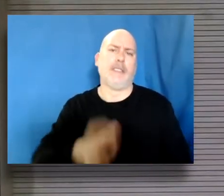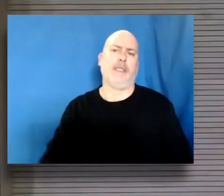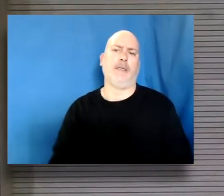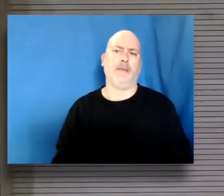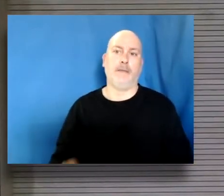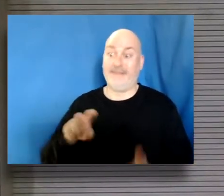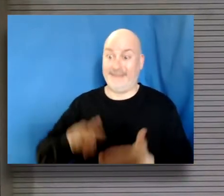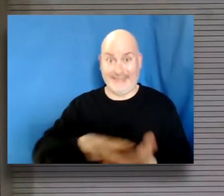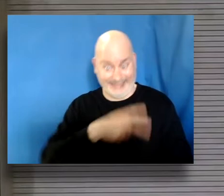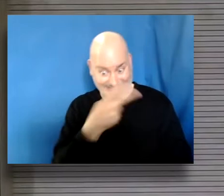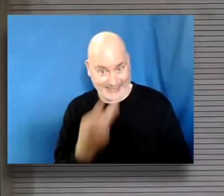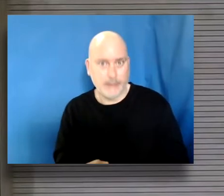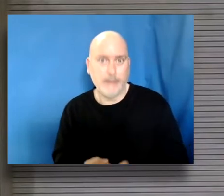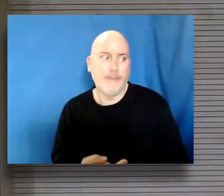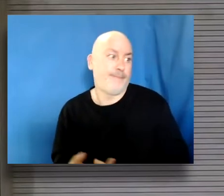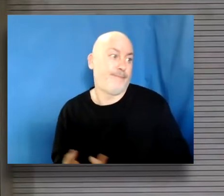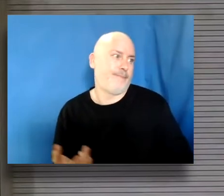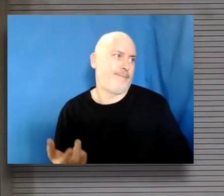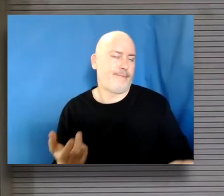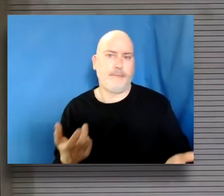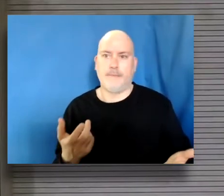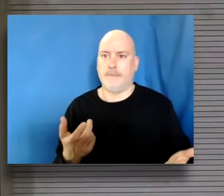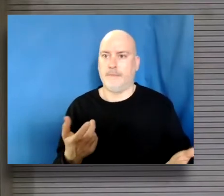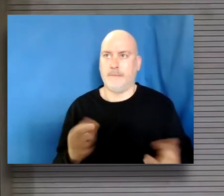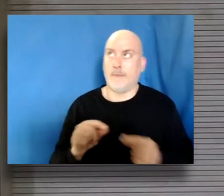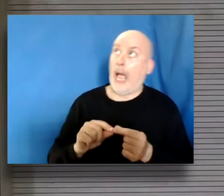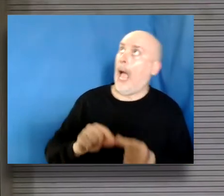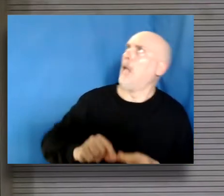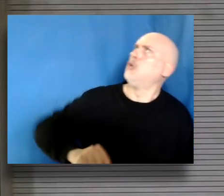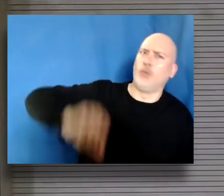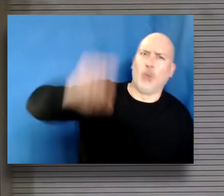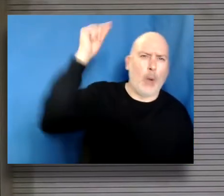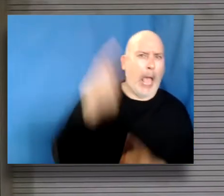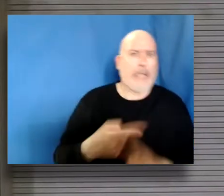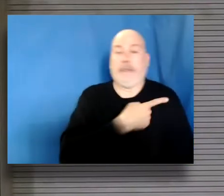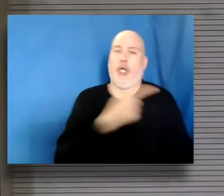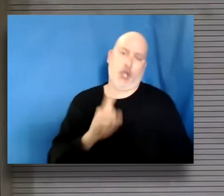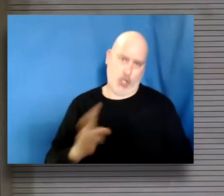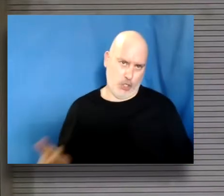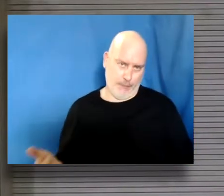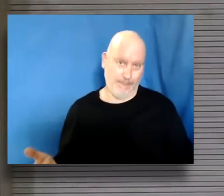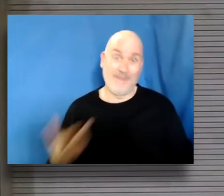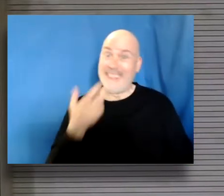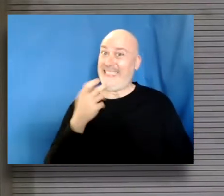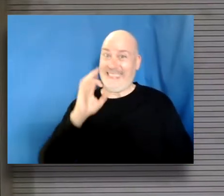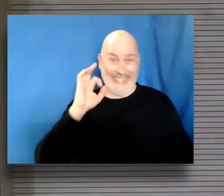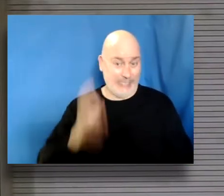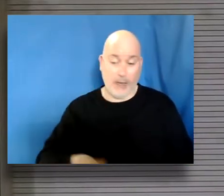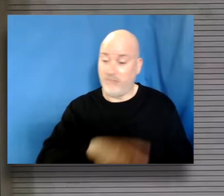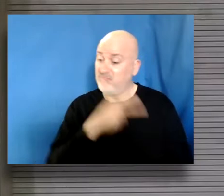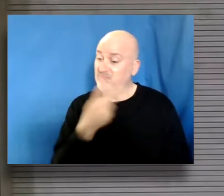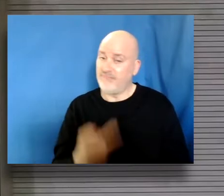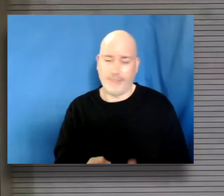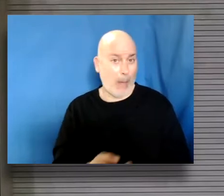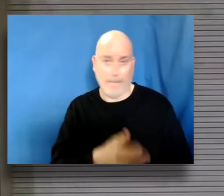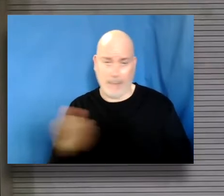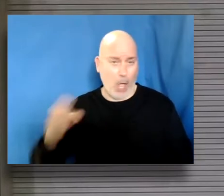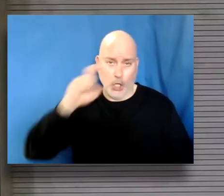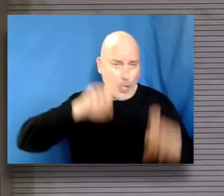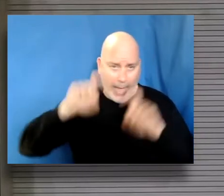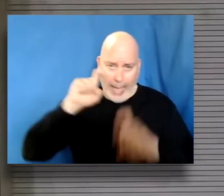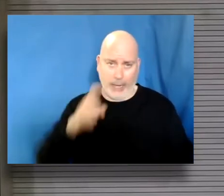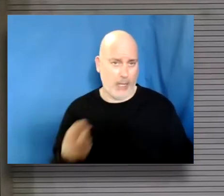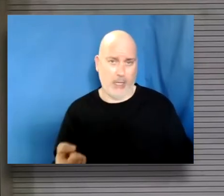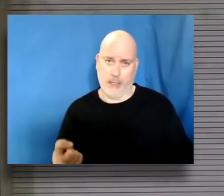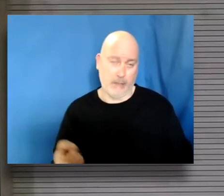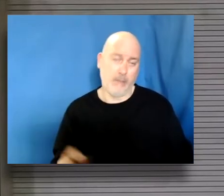haya sido sin una altura exagerada. Pero si el niño se cae, lo primero que va a hacer es llorar y entonces sí